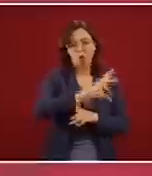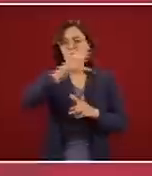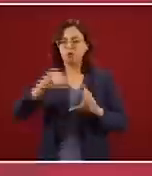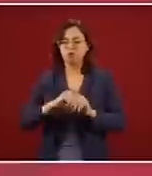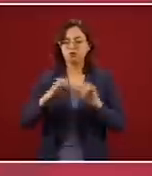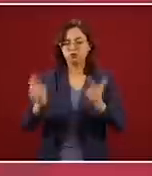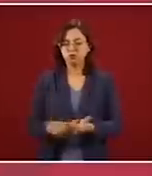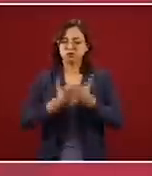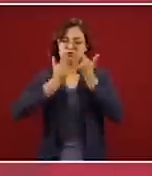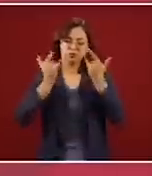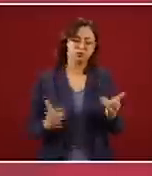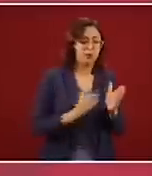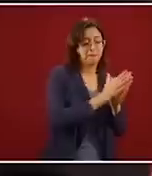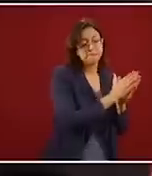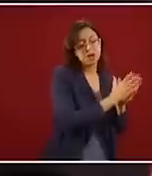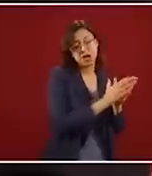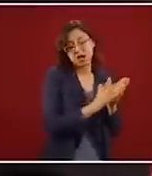en las redes sociales,